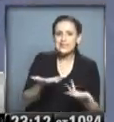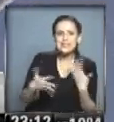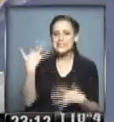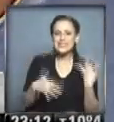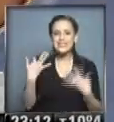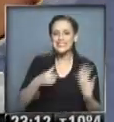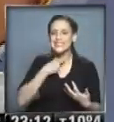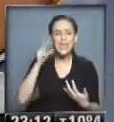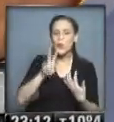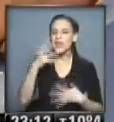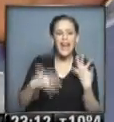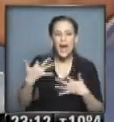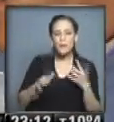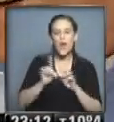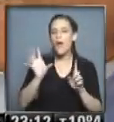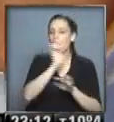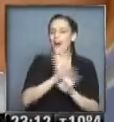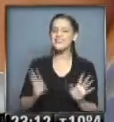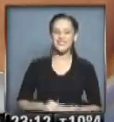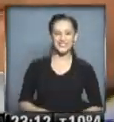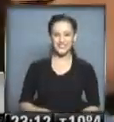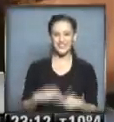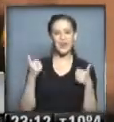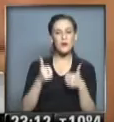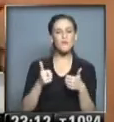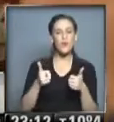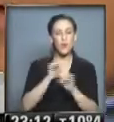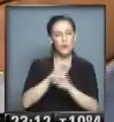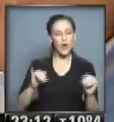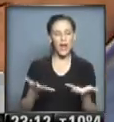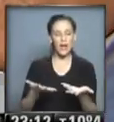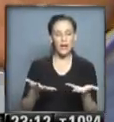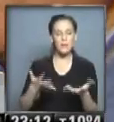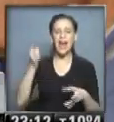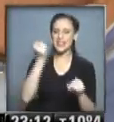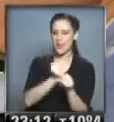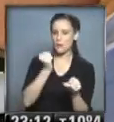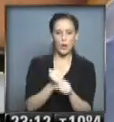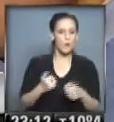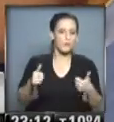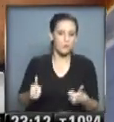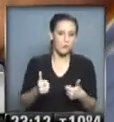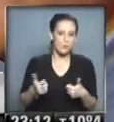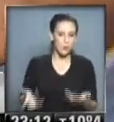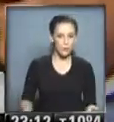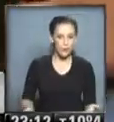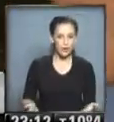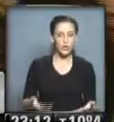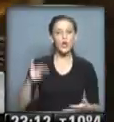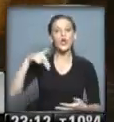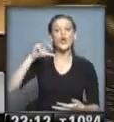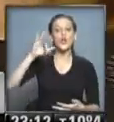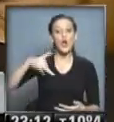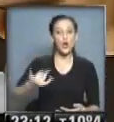para conocer por qué le pasa y bueno el trabajo maravilloso realmente normal quiere decir algo